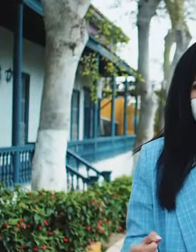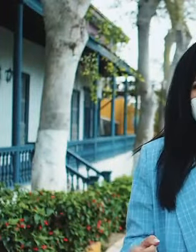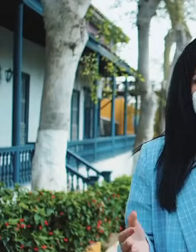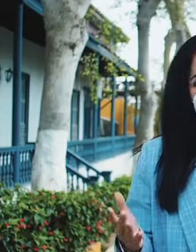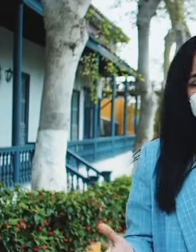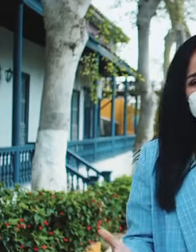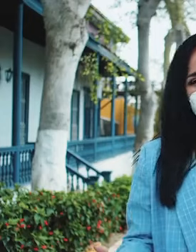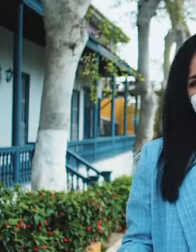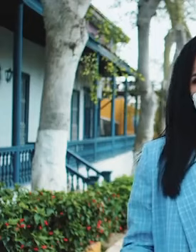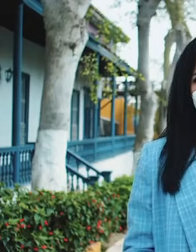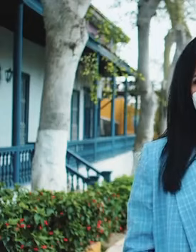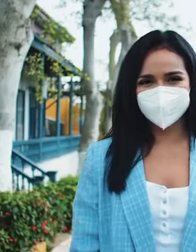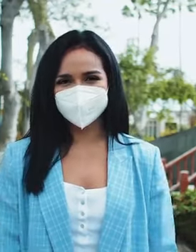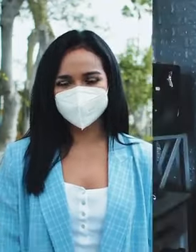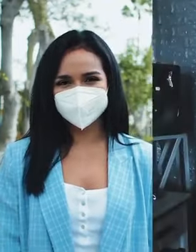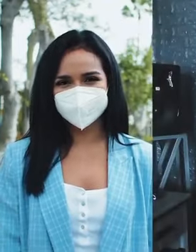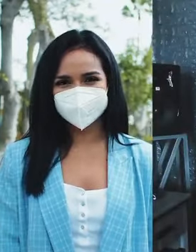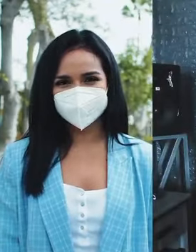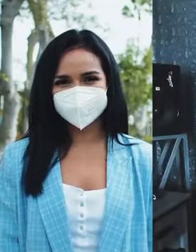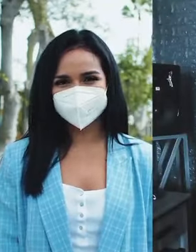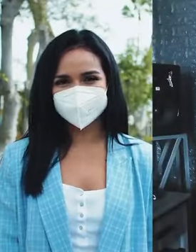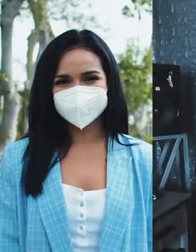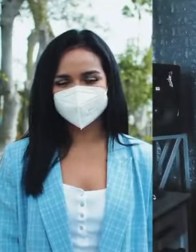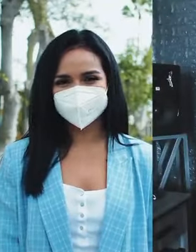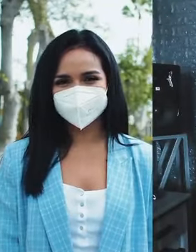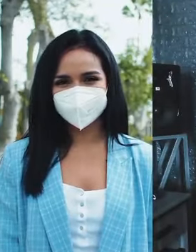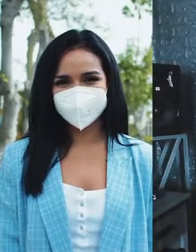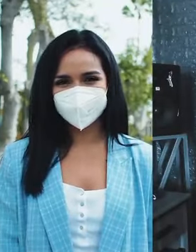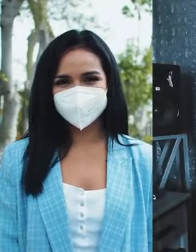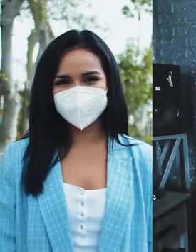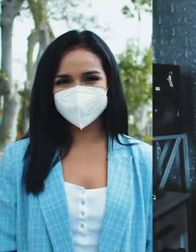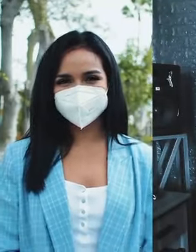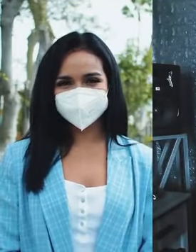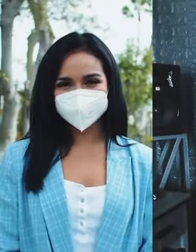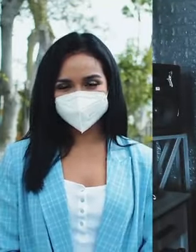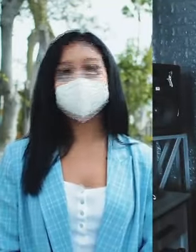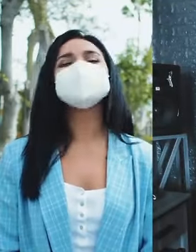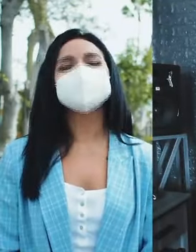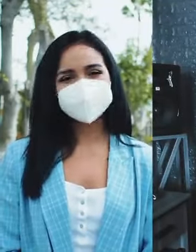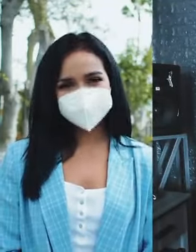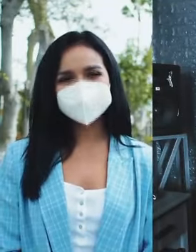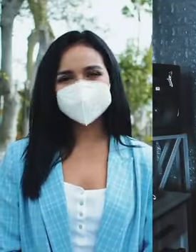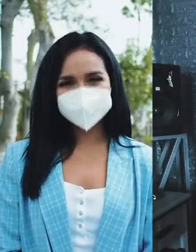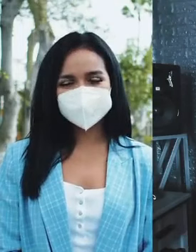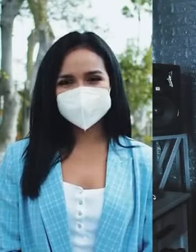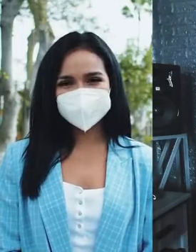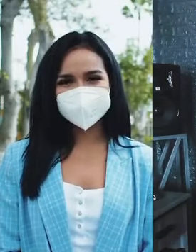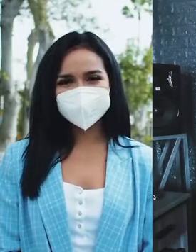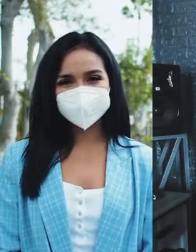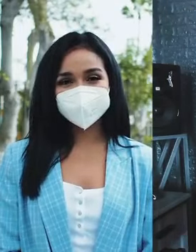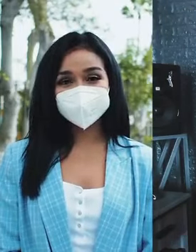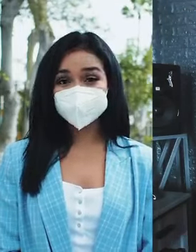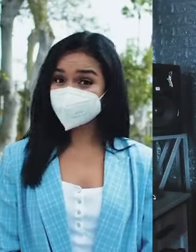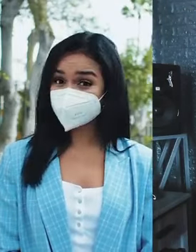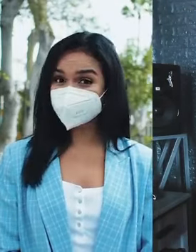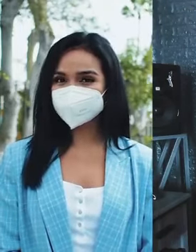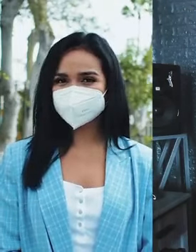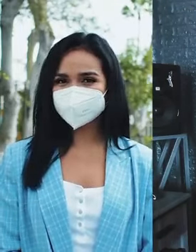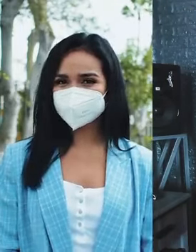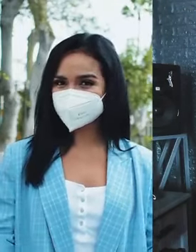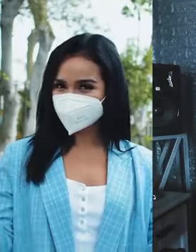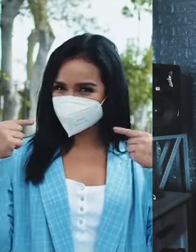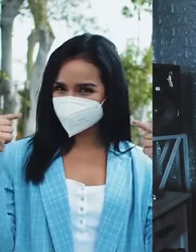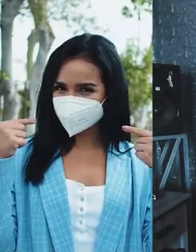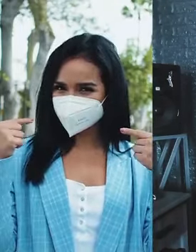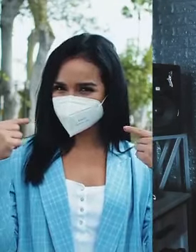Miles de peruanos nos están esperando. Muy pronto vamos a poder recorrer nuestra tierra. Por eso cuando salgas, cuando viajes, no dejes de usar